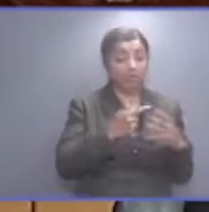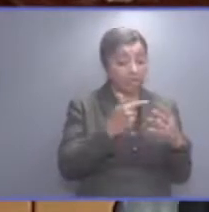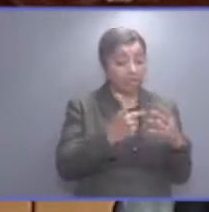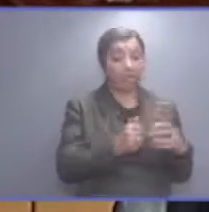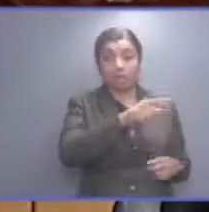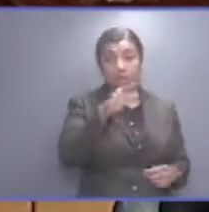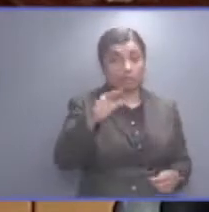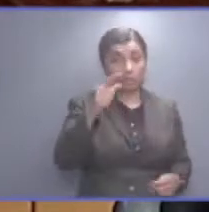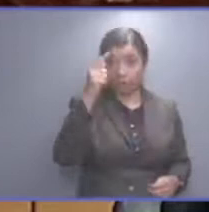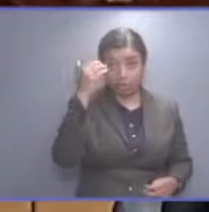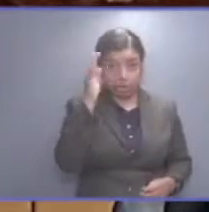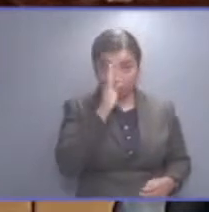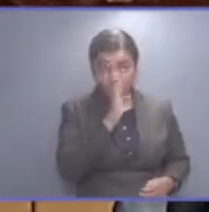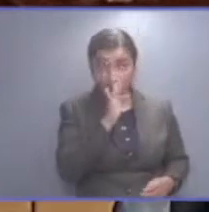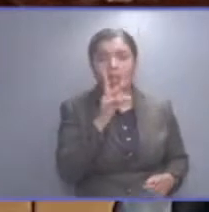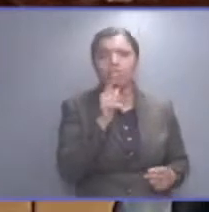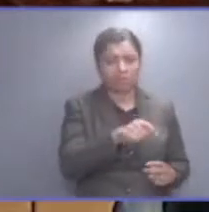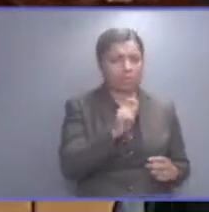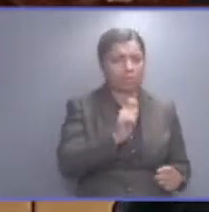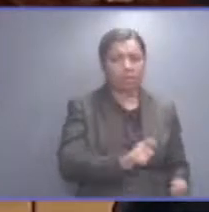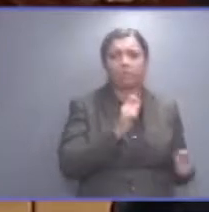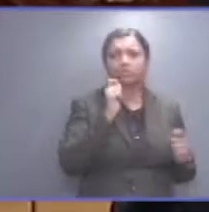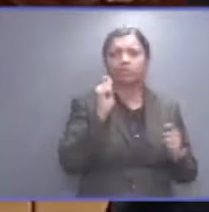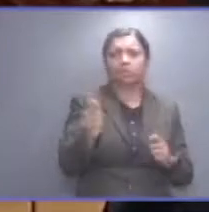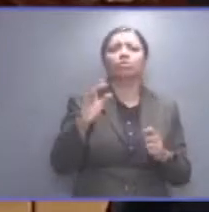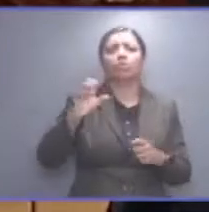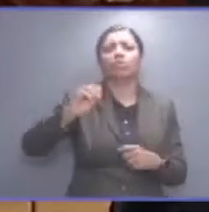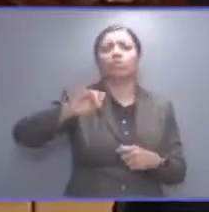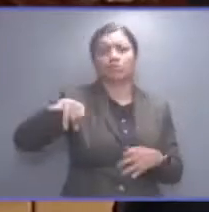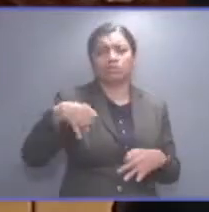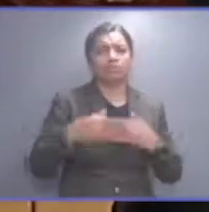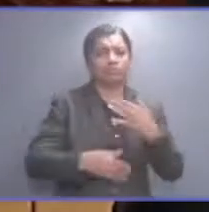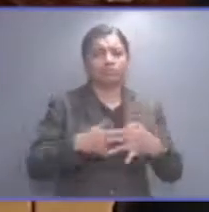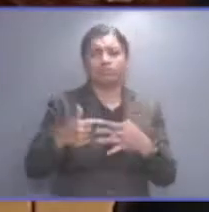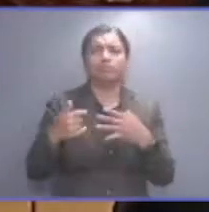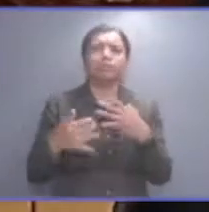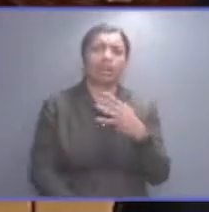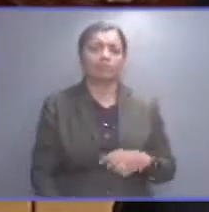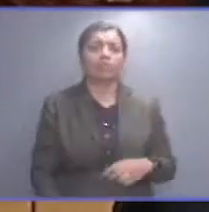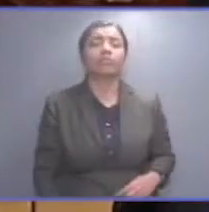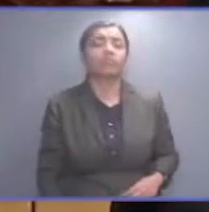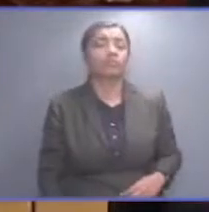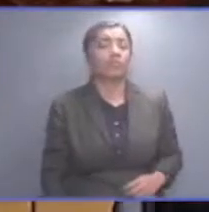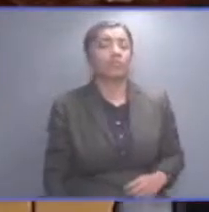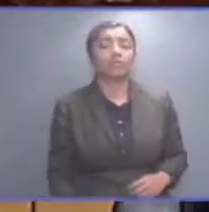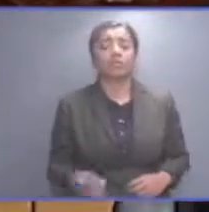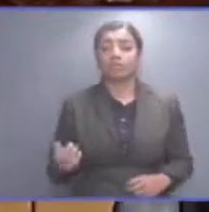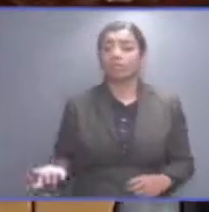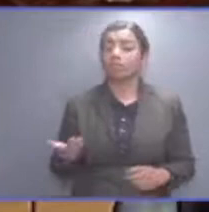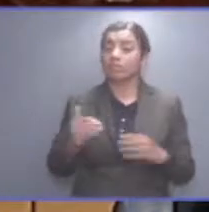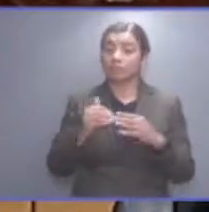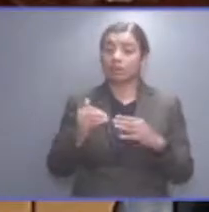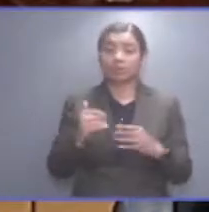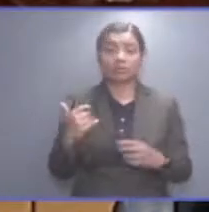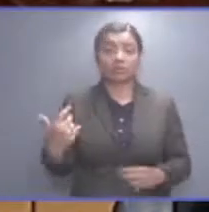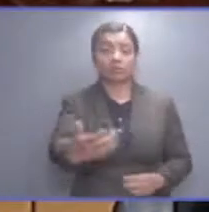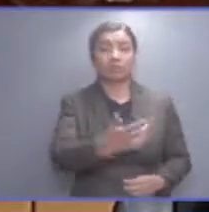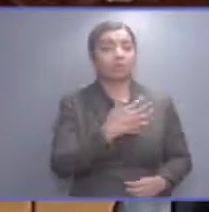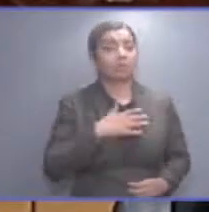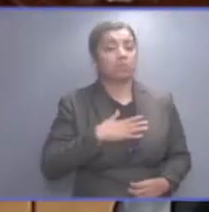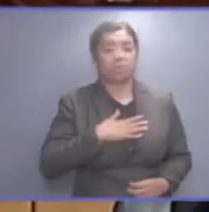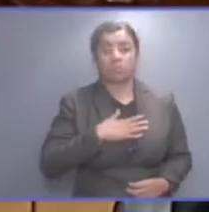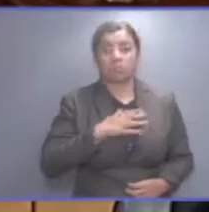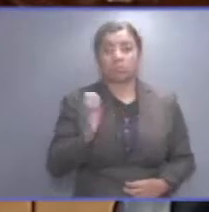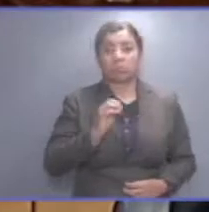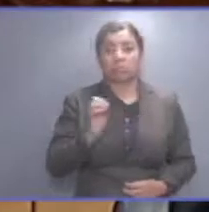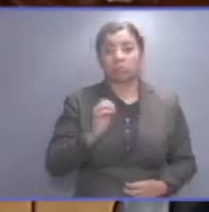es escuchado, usted puede tomar acciones legales. También decir, nosotros no tenemos nada